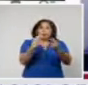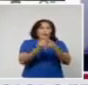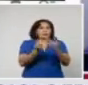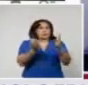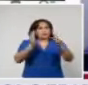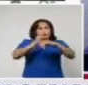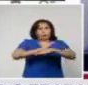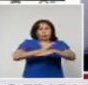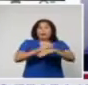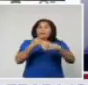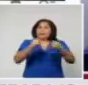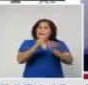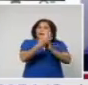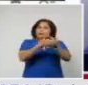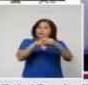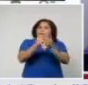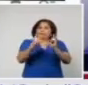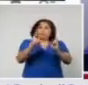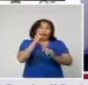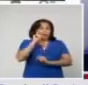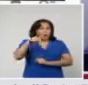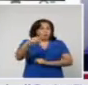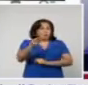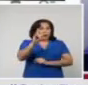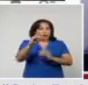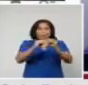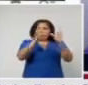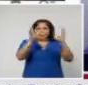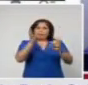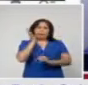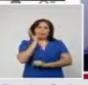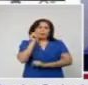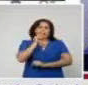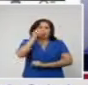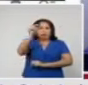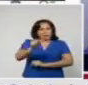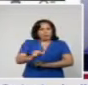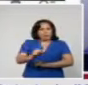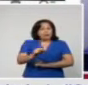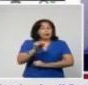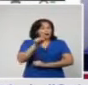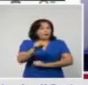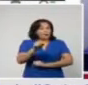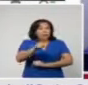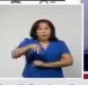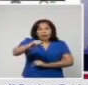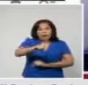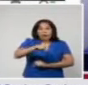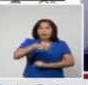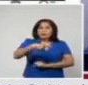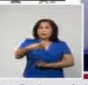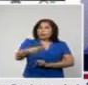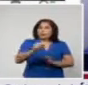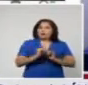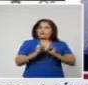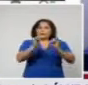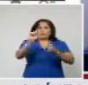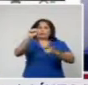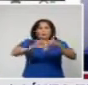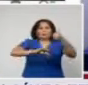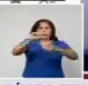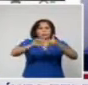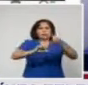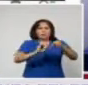apueste por su salud. Nos vemos mañana en otra conferencia de prensa que llevará a usted el parte habitual sobre el comportamiento de